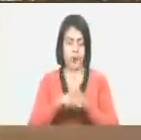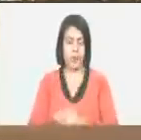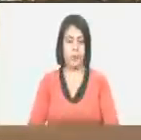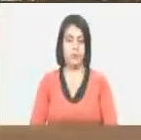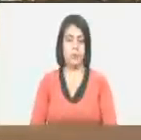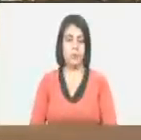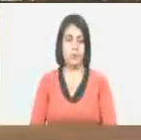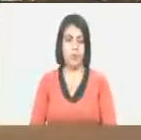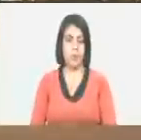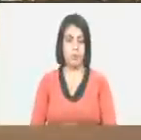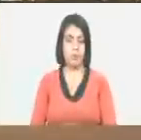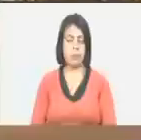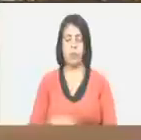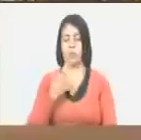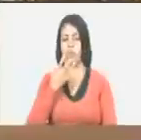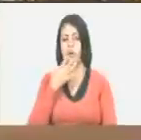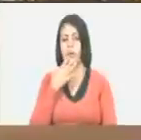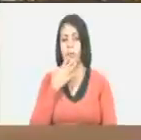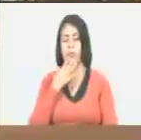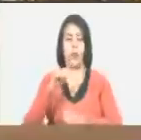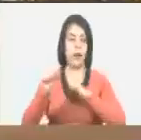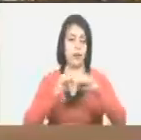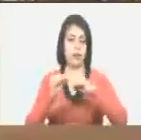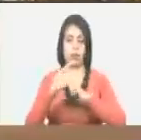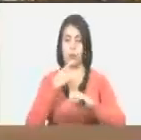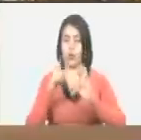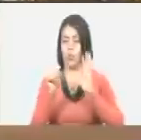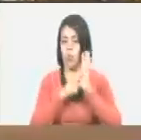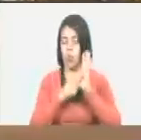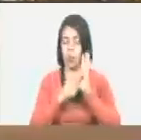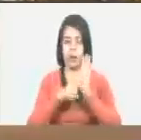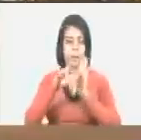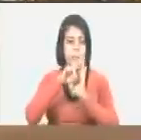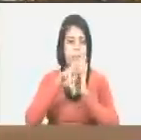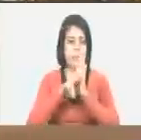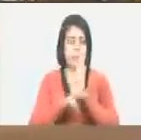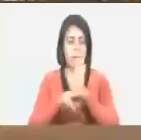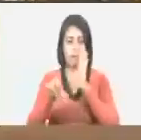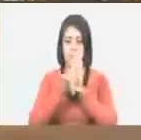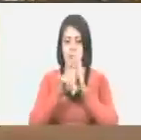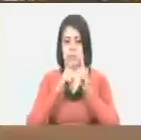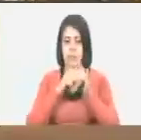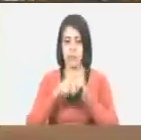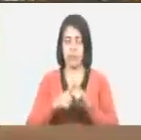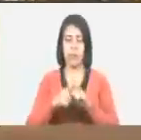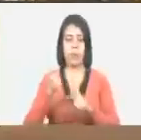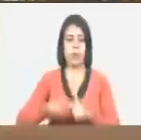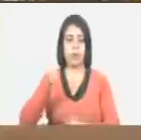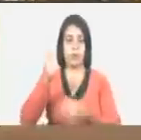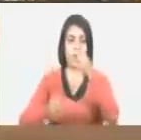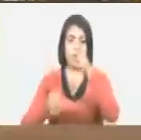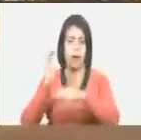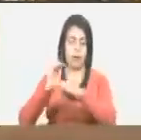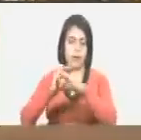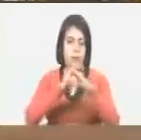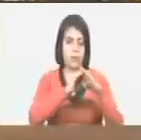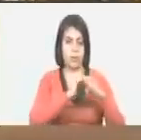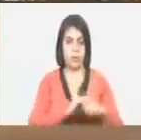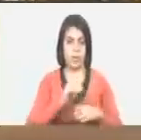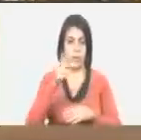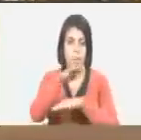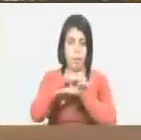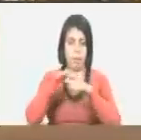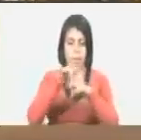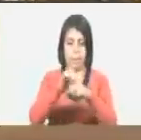cautelares. En caso que la acción no cumpla con los requisitos previstos en esta ley, el tribunal deberá notificar